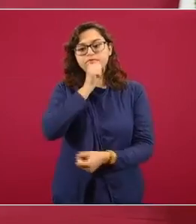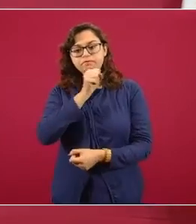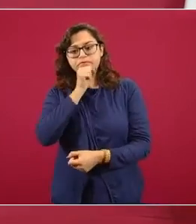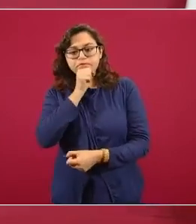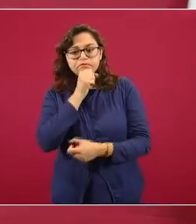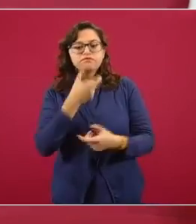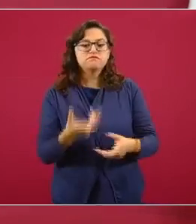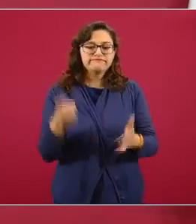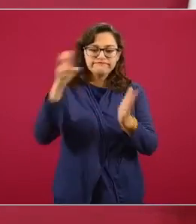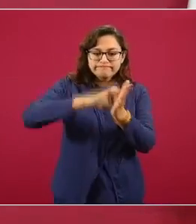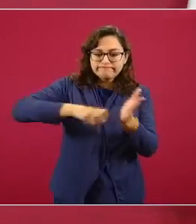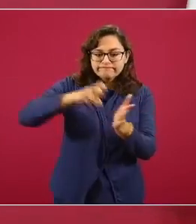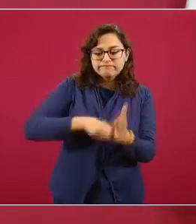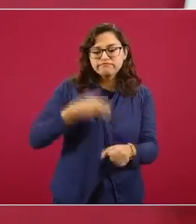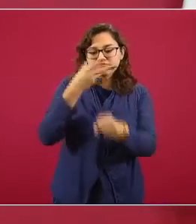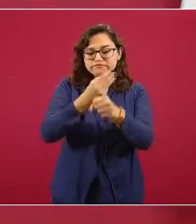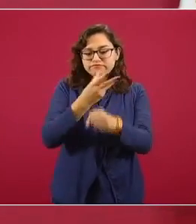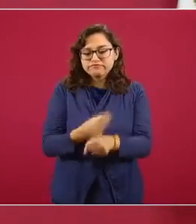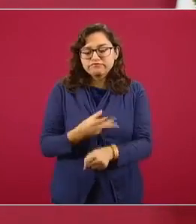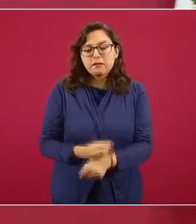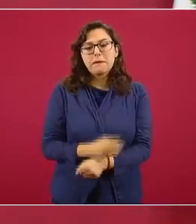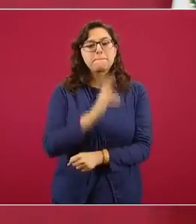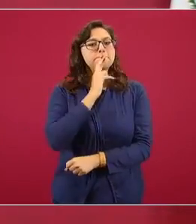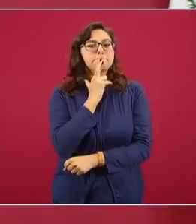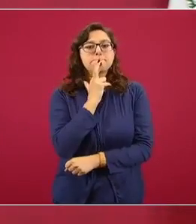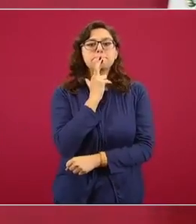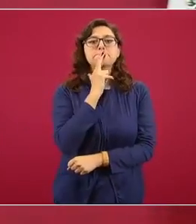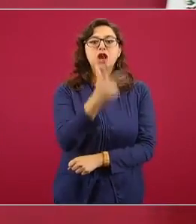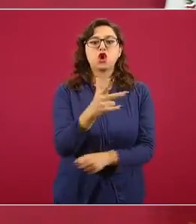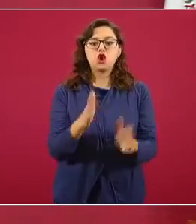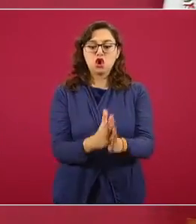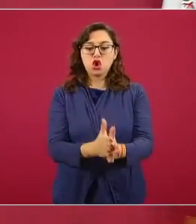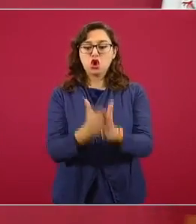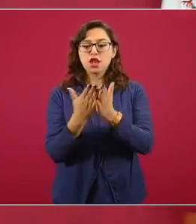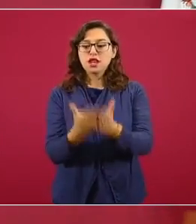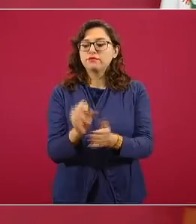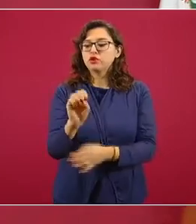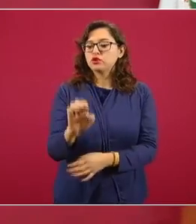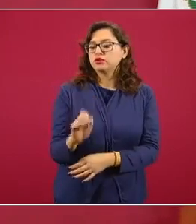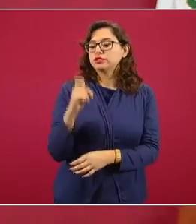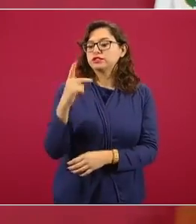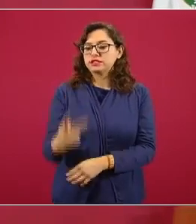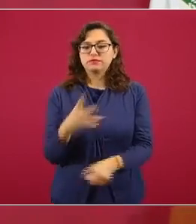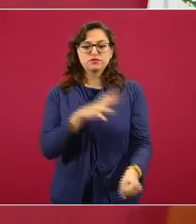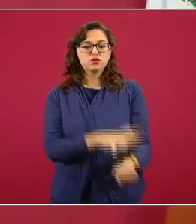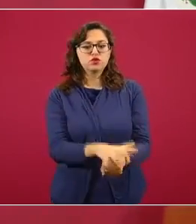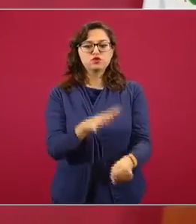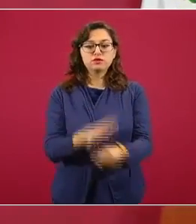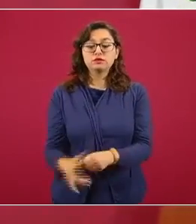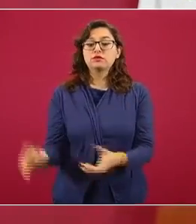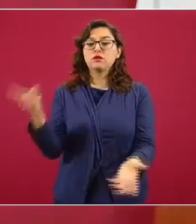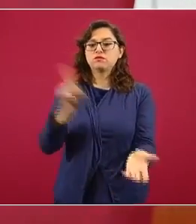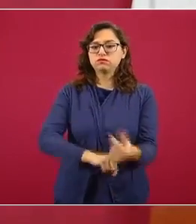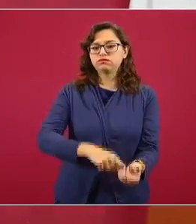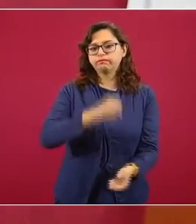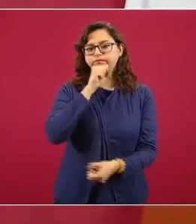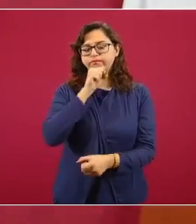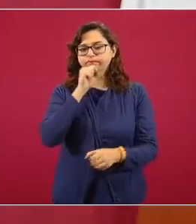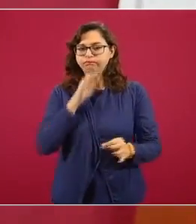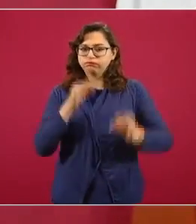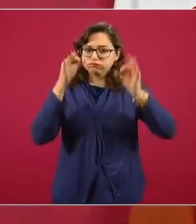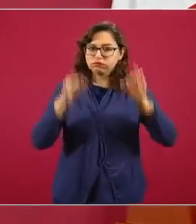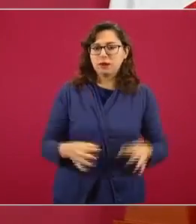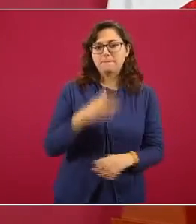educativos, que no falten los libros de texto y que mejoren los contenidos de